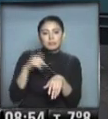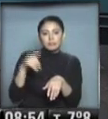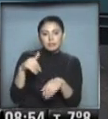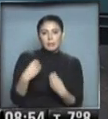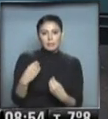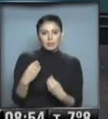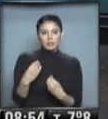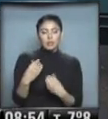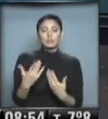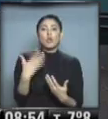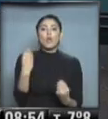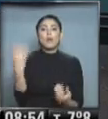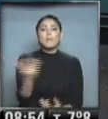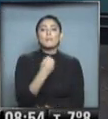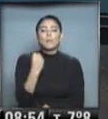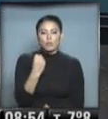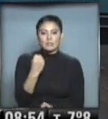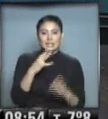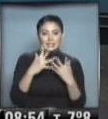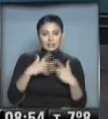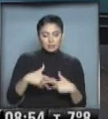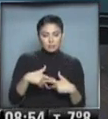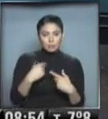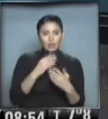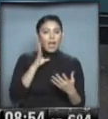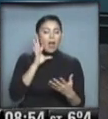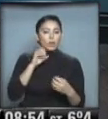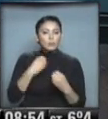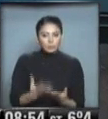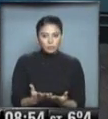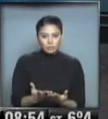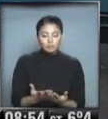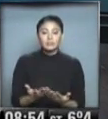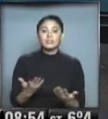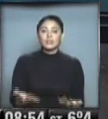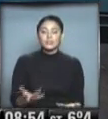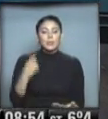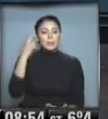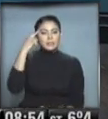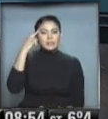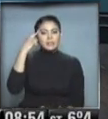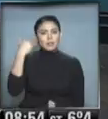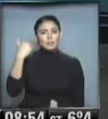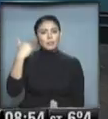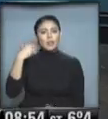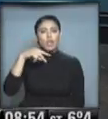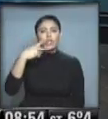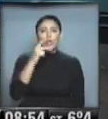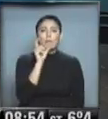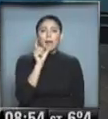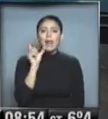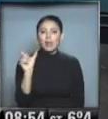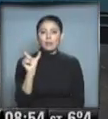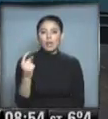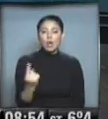humanidad como se puede aprovechar este sistema para hacer algo productivo así fue que pensó en la posibilidad de poner dos palabras